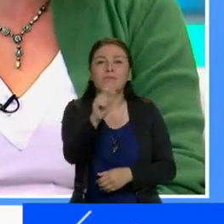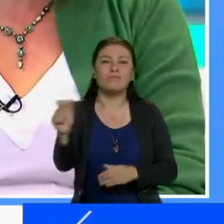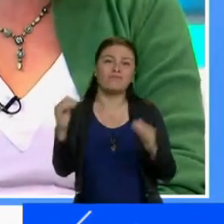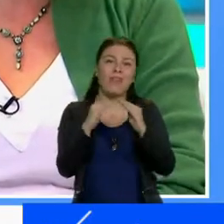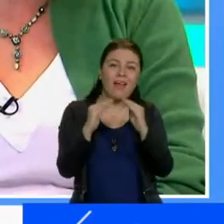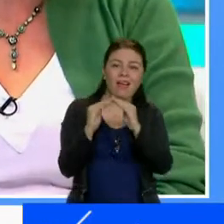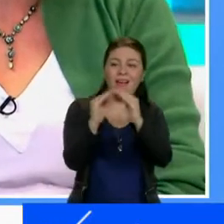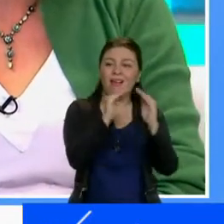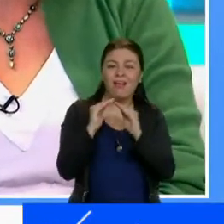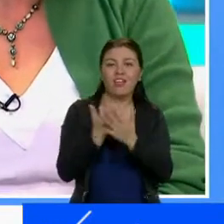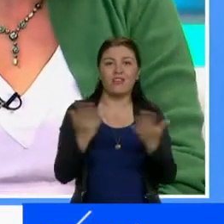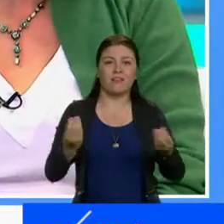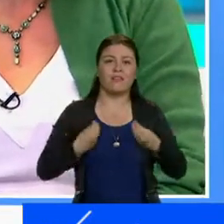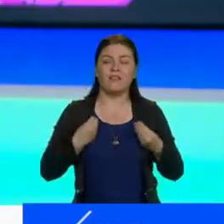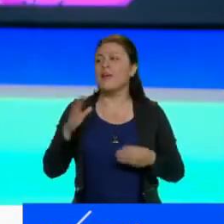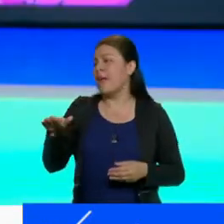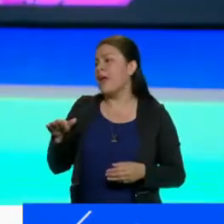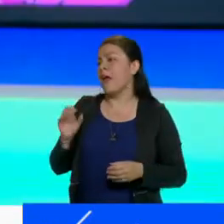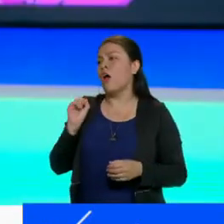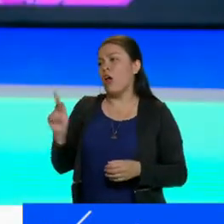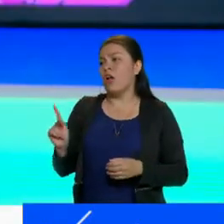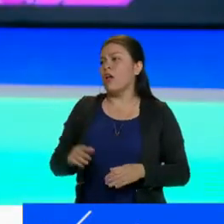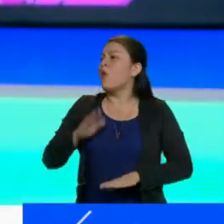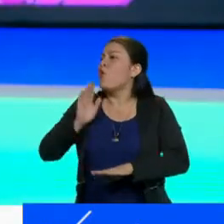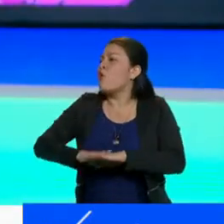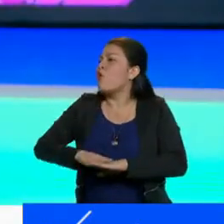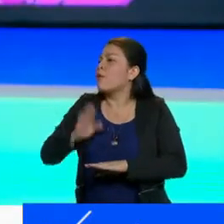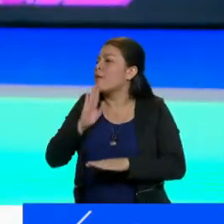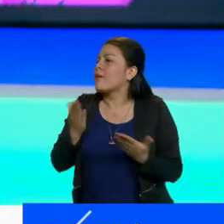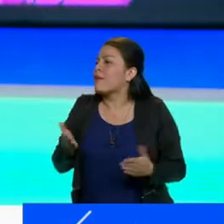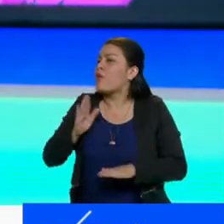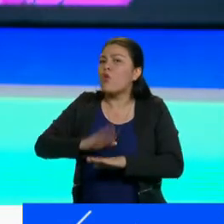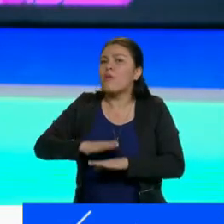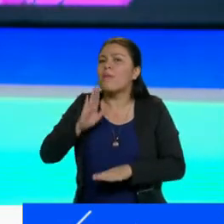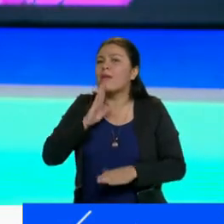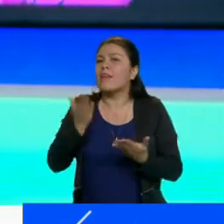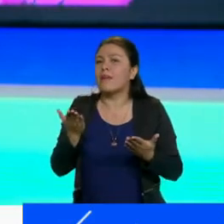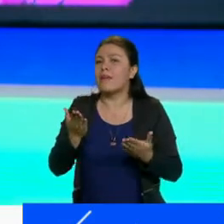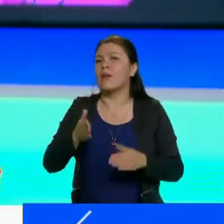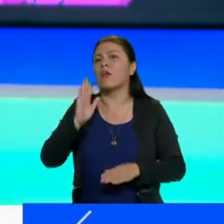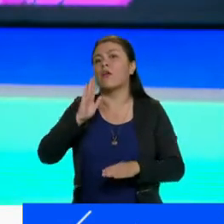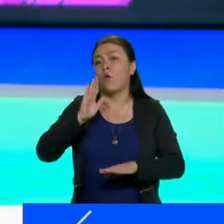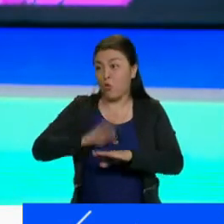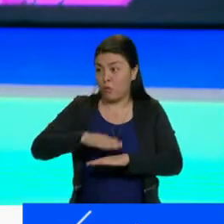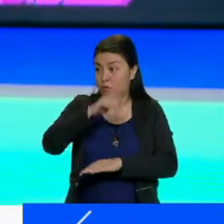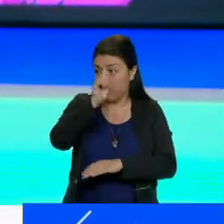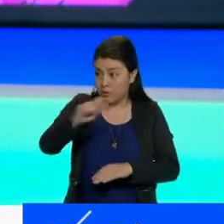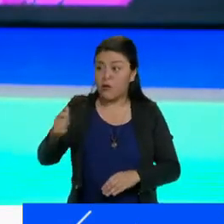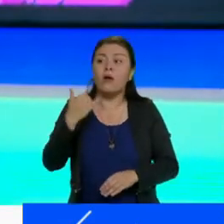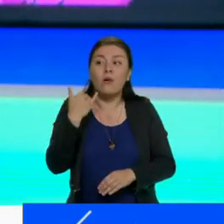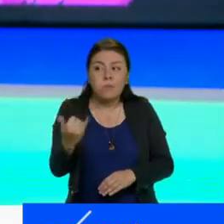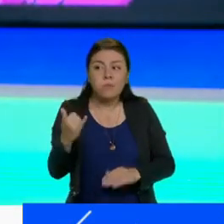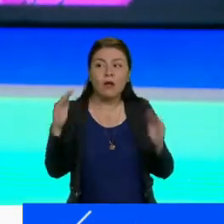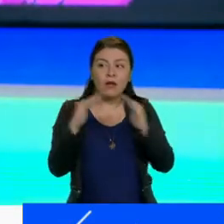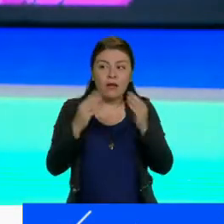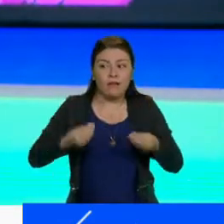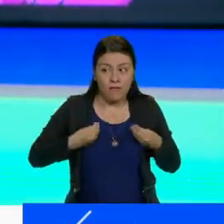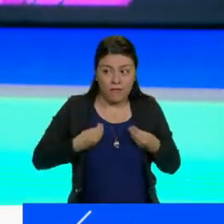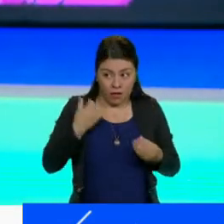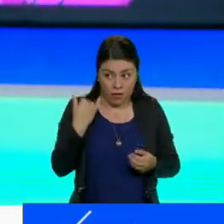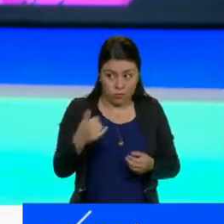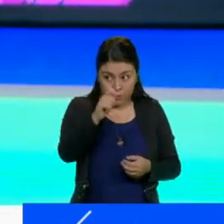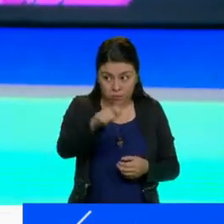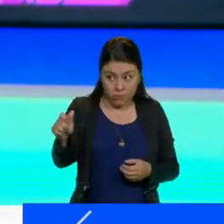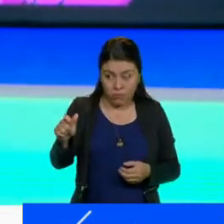no habrían muerto. Claro, pero entonces la culpa es de quienes deciden asentarse en esas zonas de riesgo y de quienes